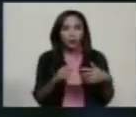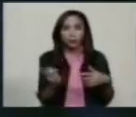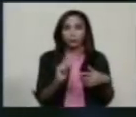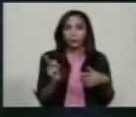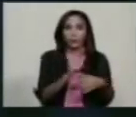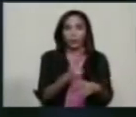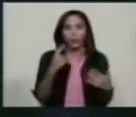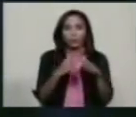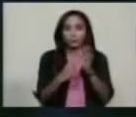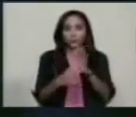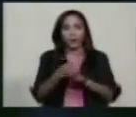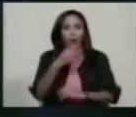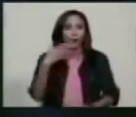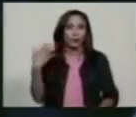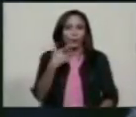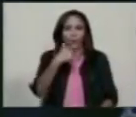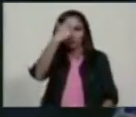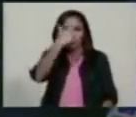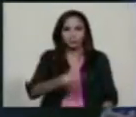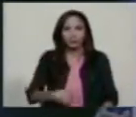Y lo dicen con orgullo.